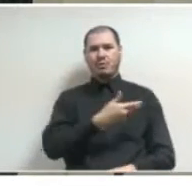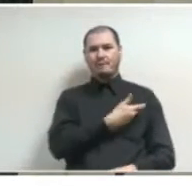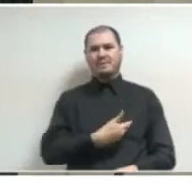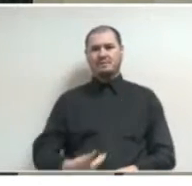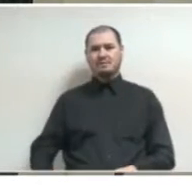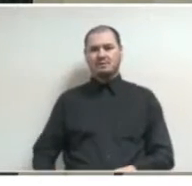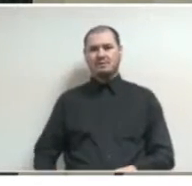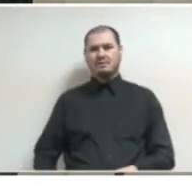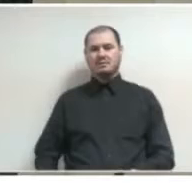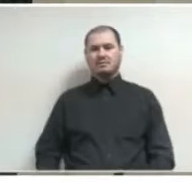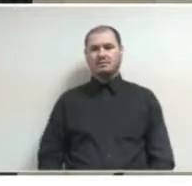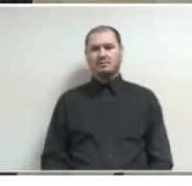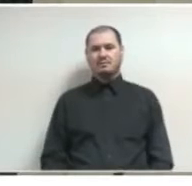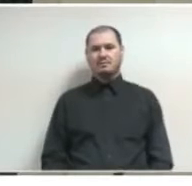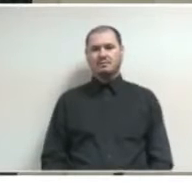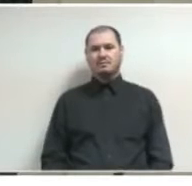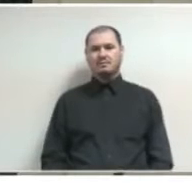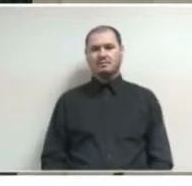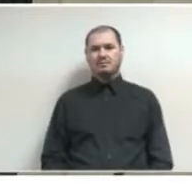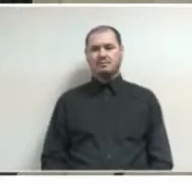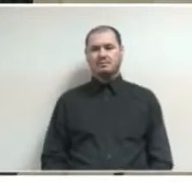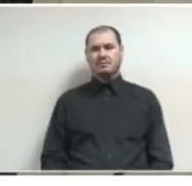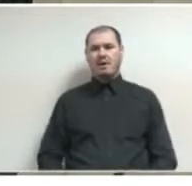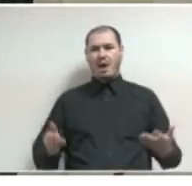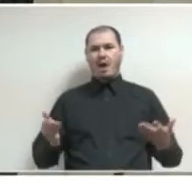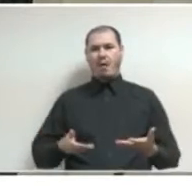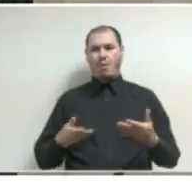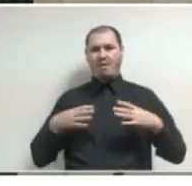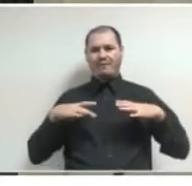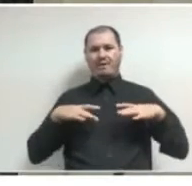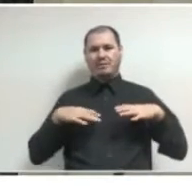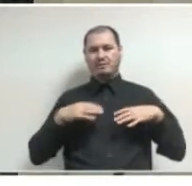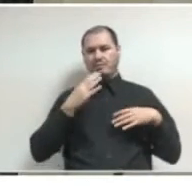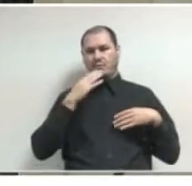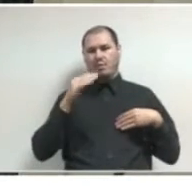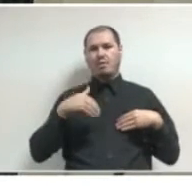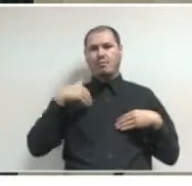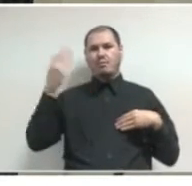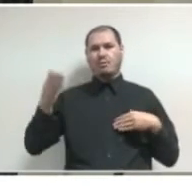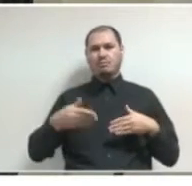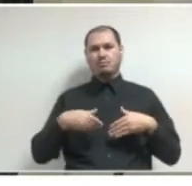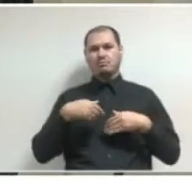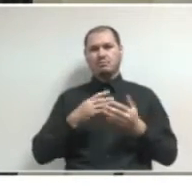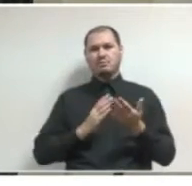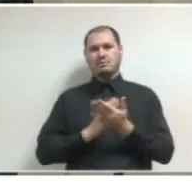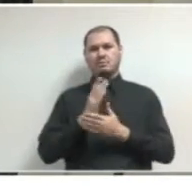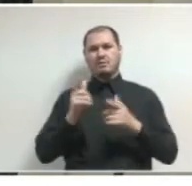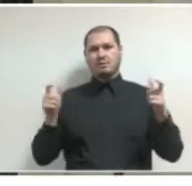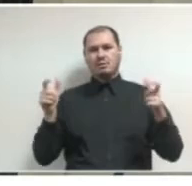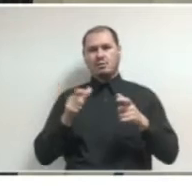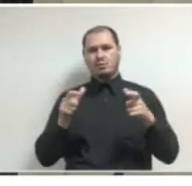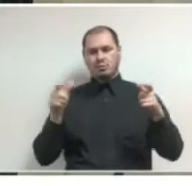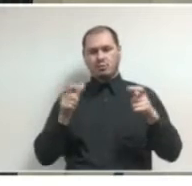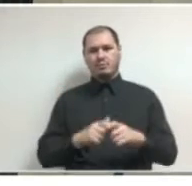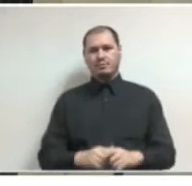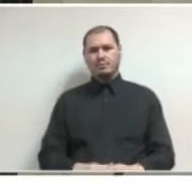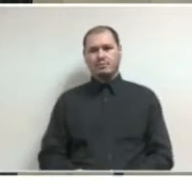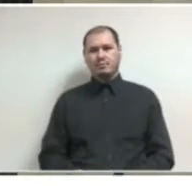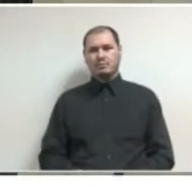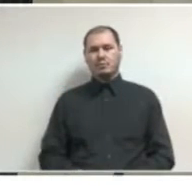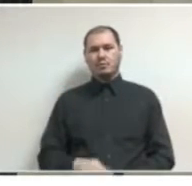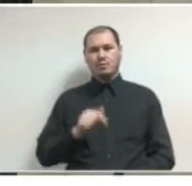Carangua, presidente de Cámara de Congreso, está para diputados a senadores de ABI, a escuela Oñembuatí, y cuál